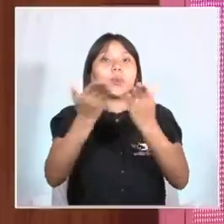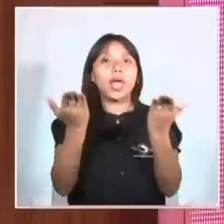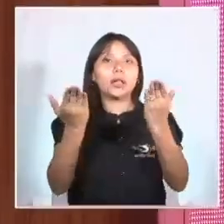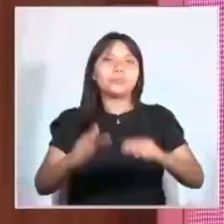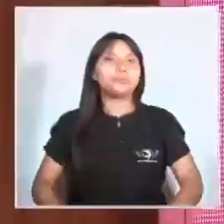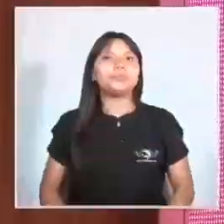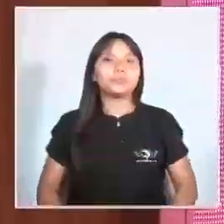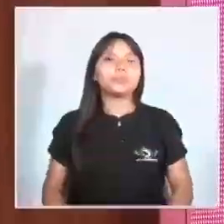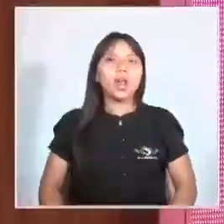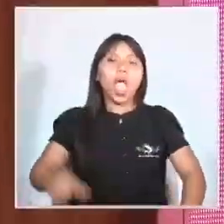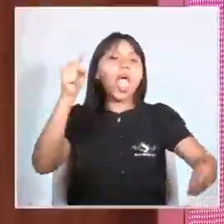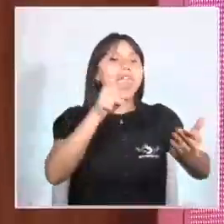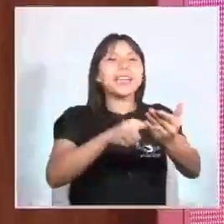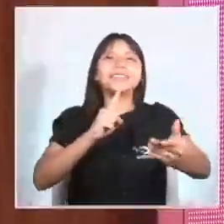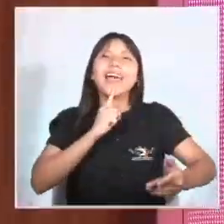escucho.